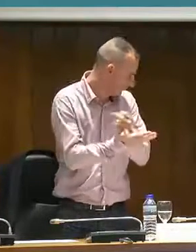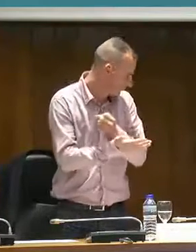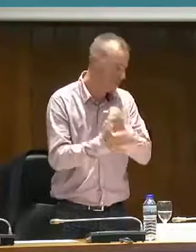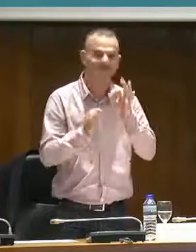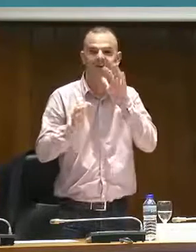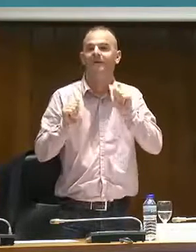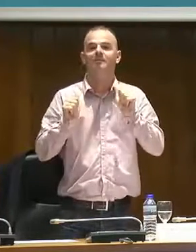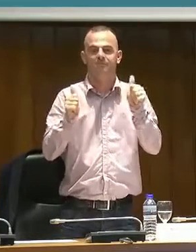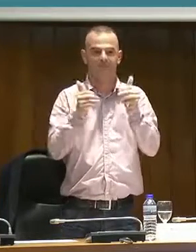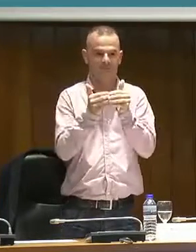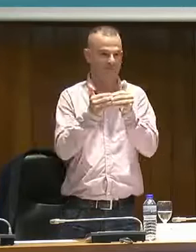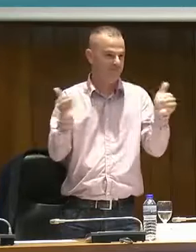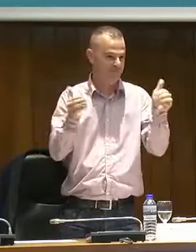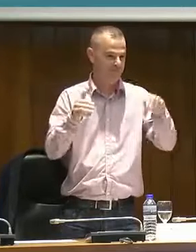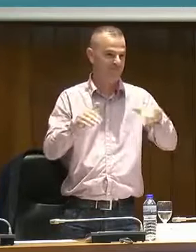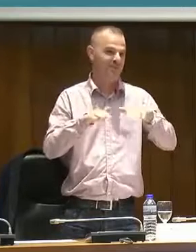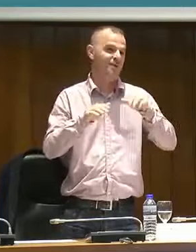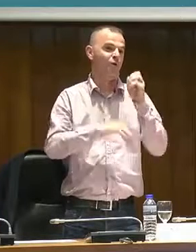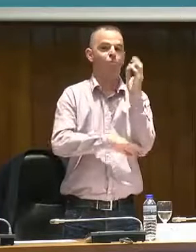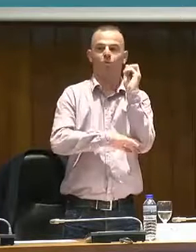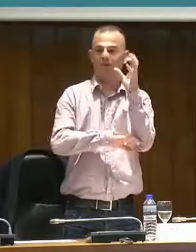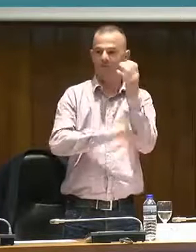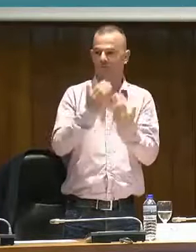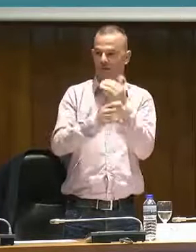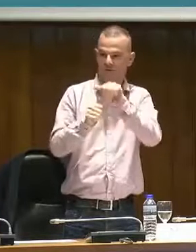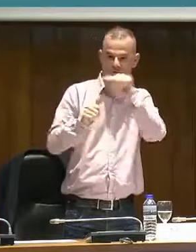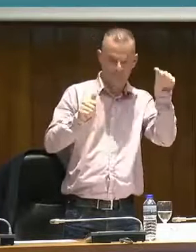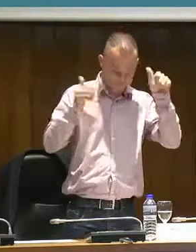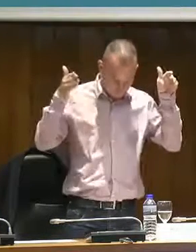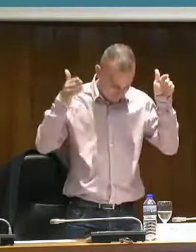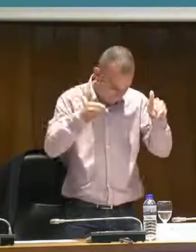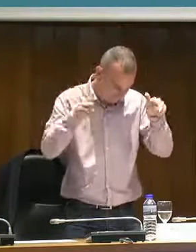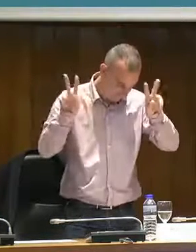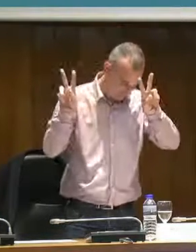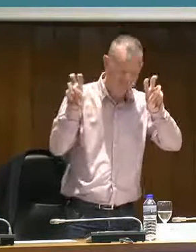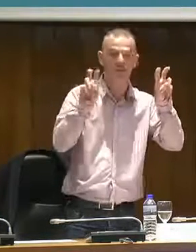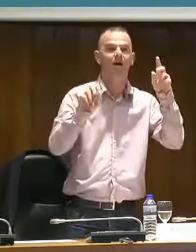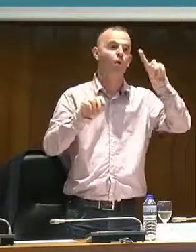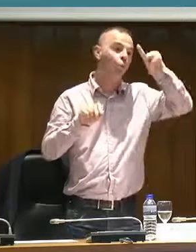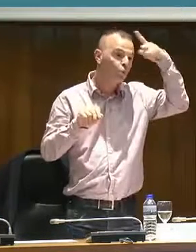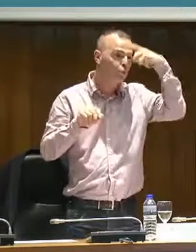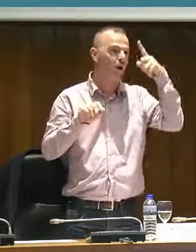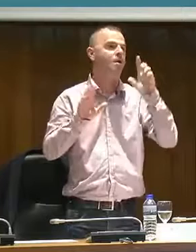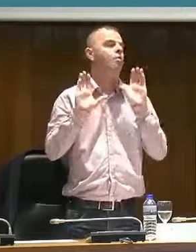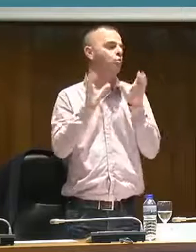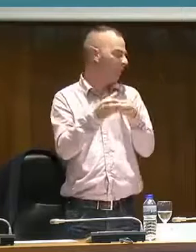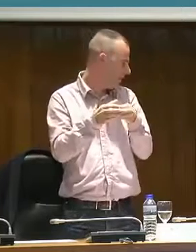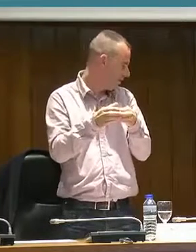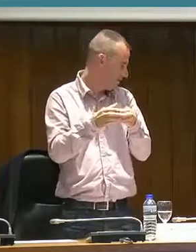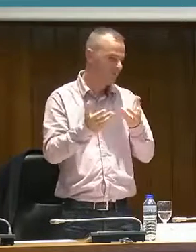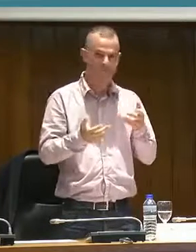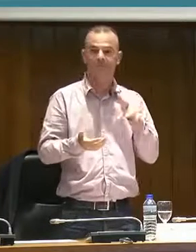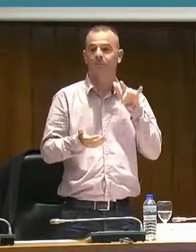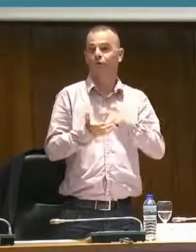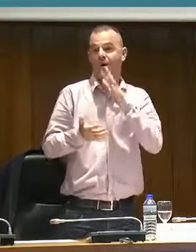Buenos días a todos. Vamos a dar comienzo a la jornada de hoy, centrada en